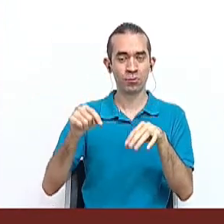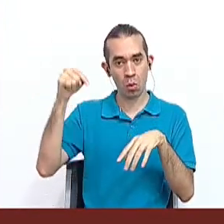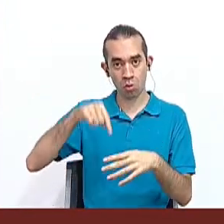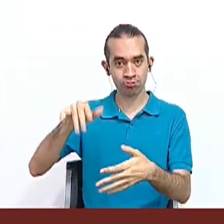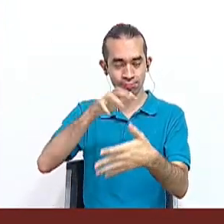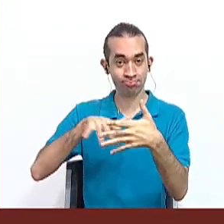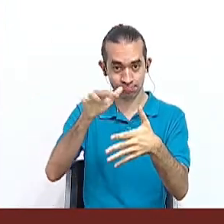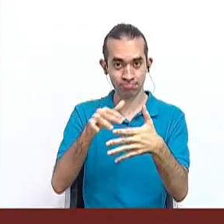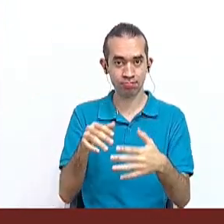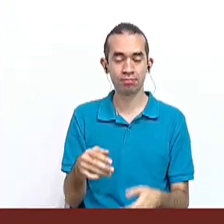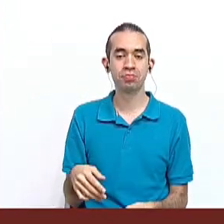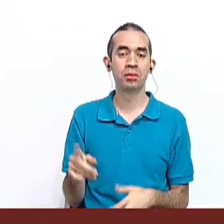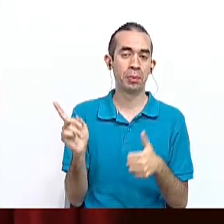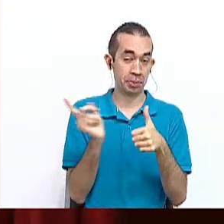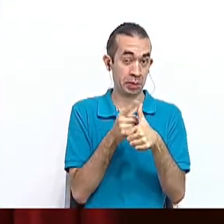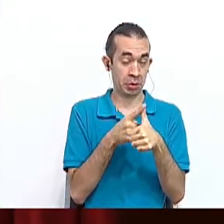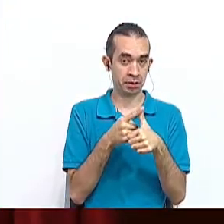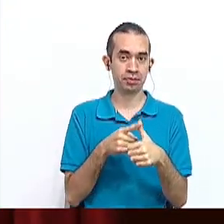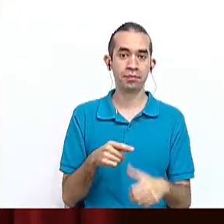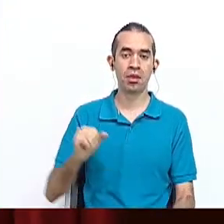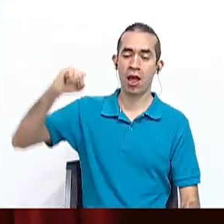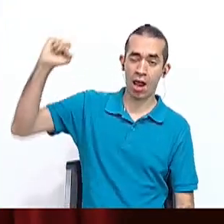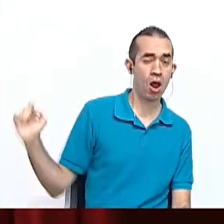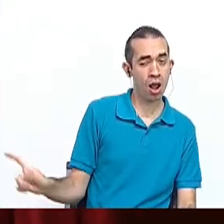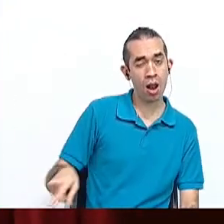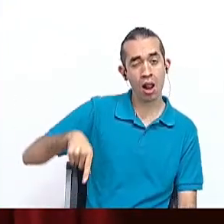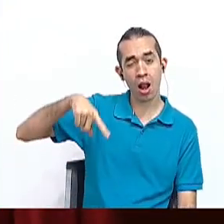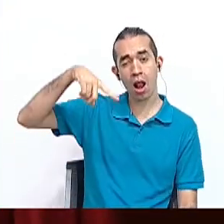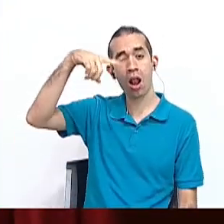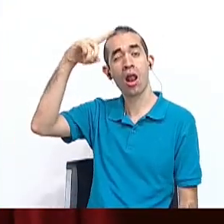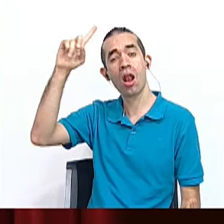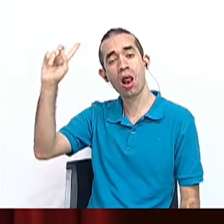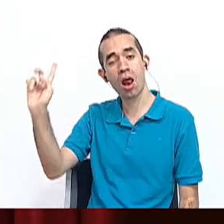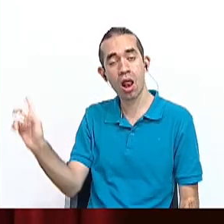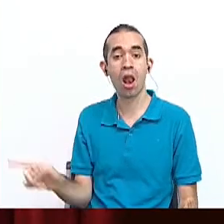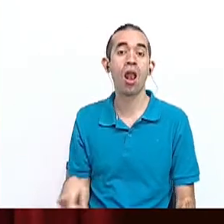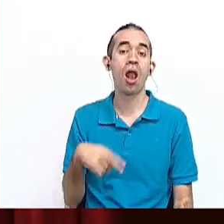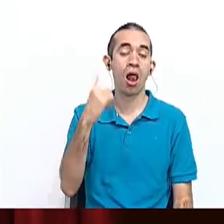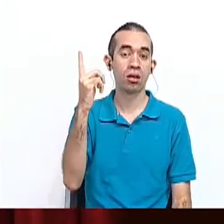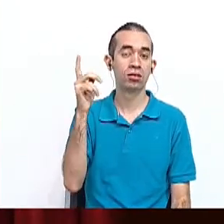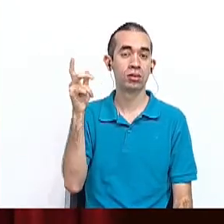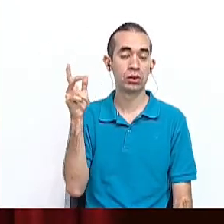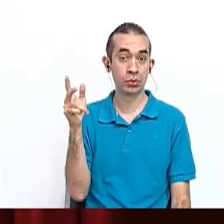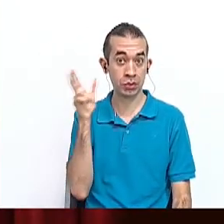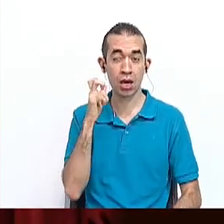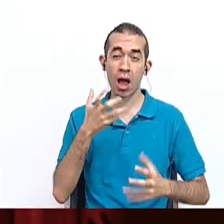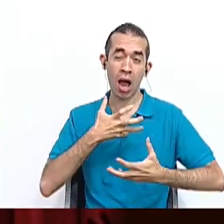de hoy. Vamos con el primero.